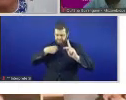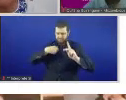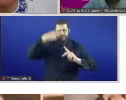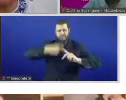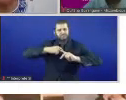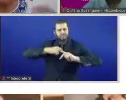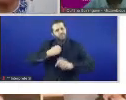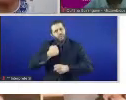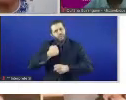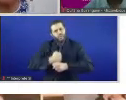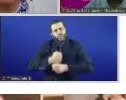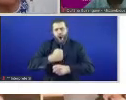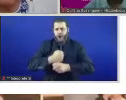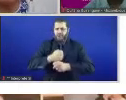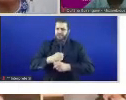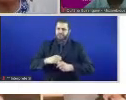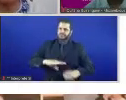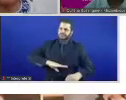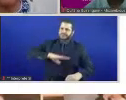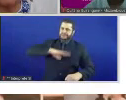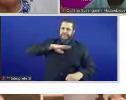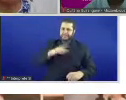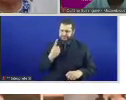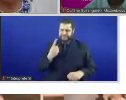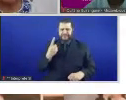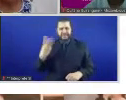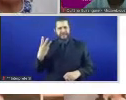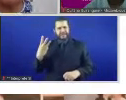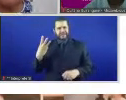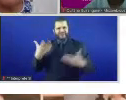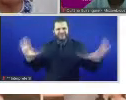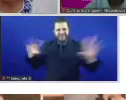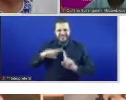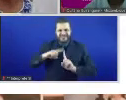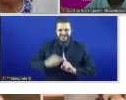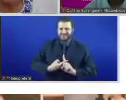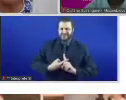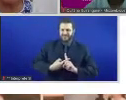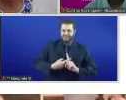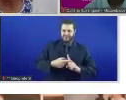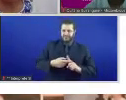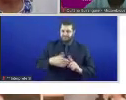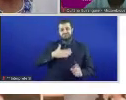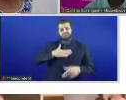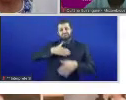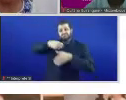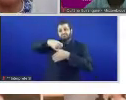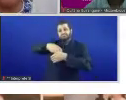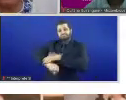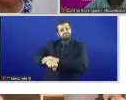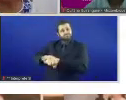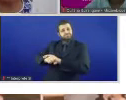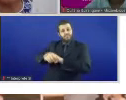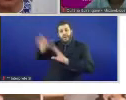años, yo ahora quiero que mi hija aprenda otras cosas y sea